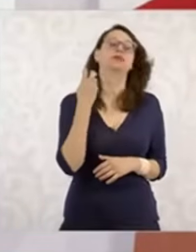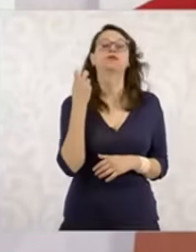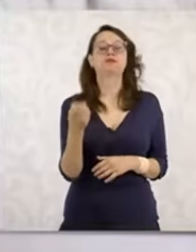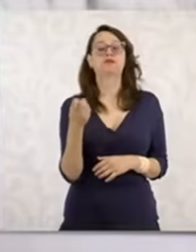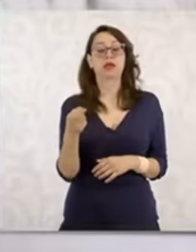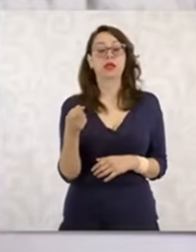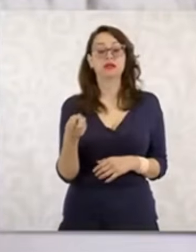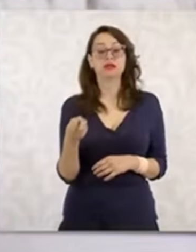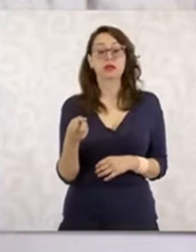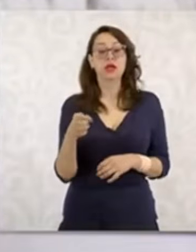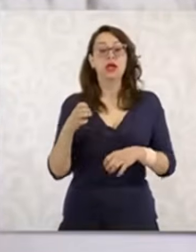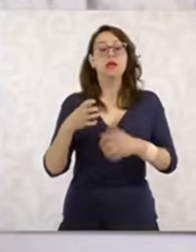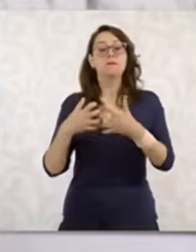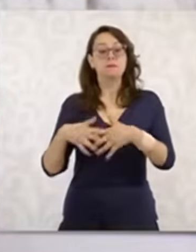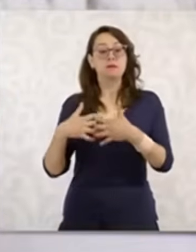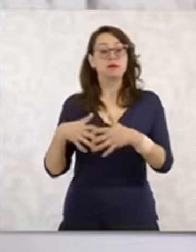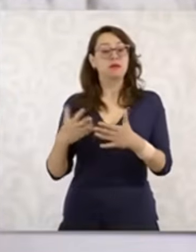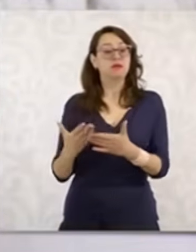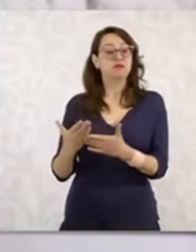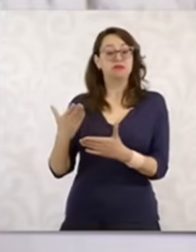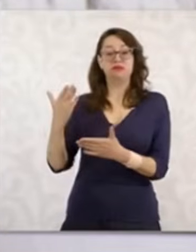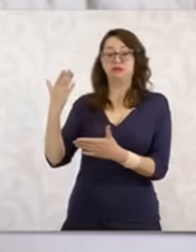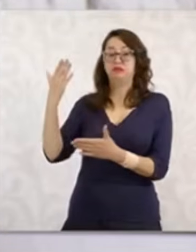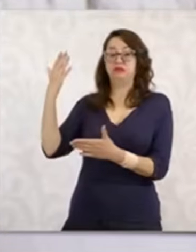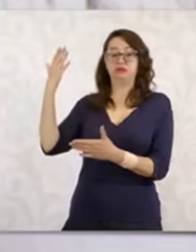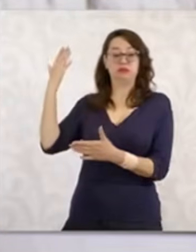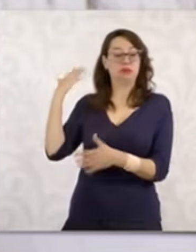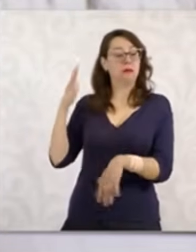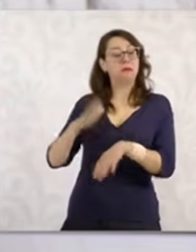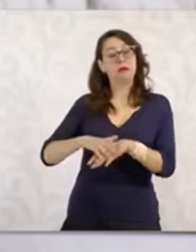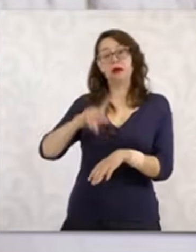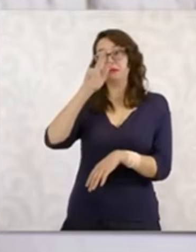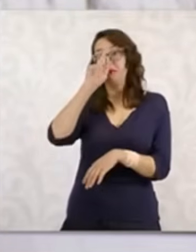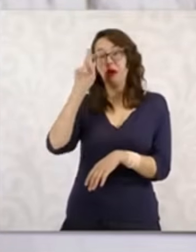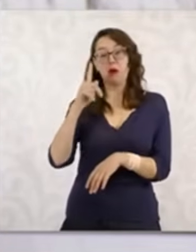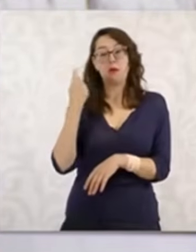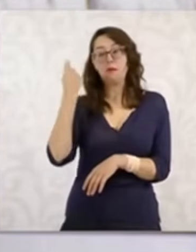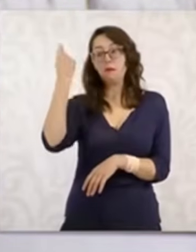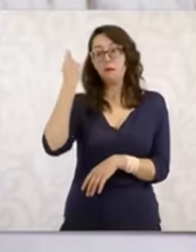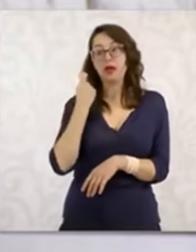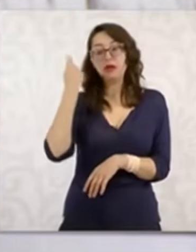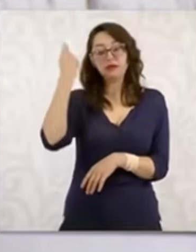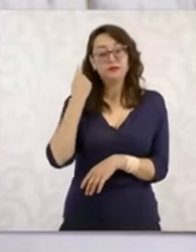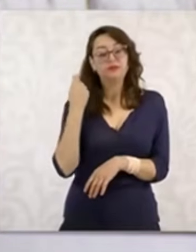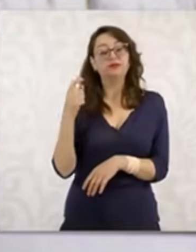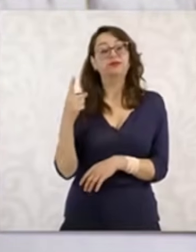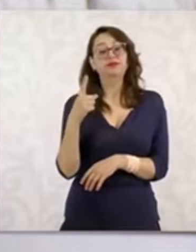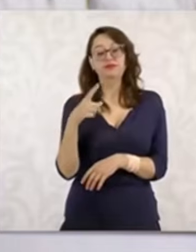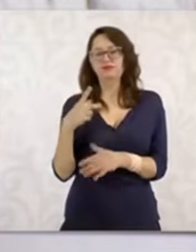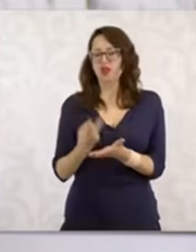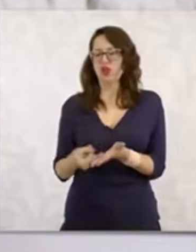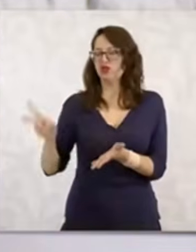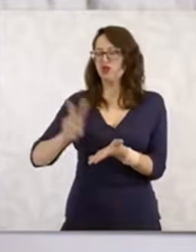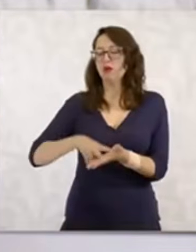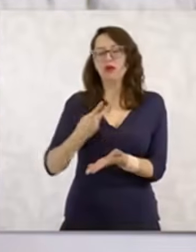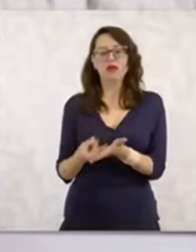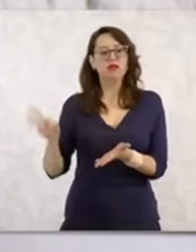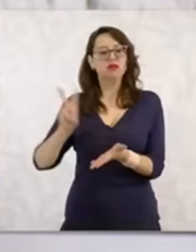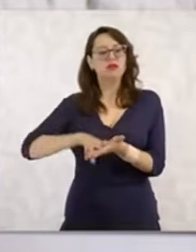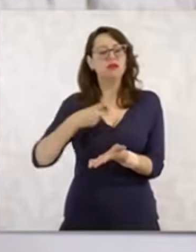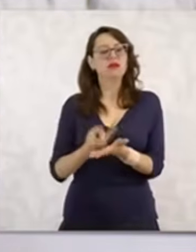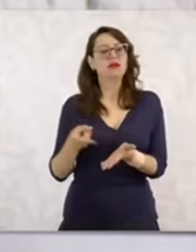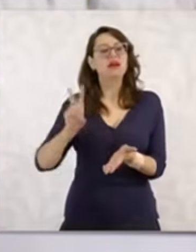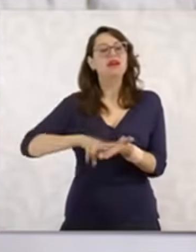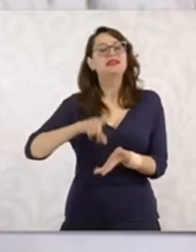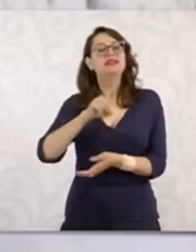liquidación llevó las pensiones más altas de todo el sector público, representando hasta 140 veces más el promedio